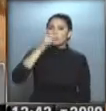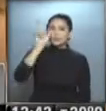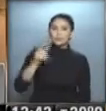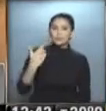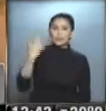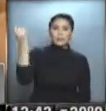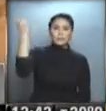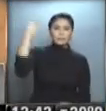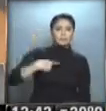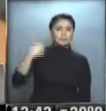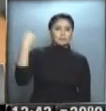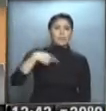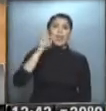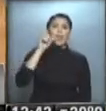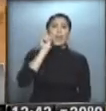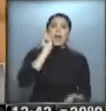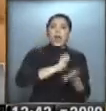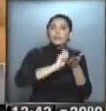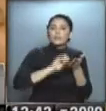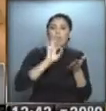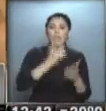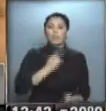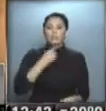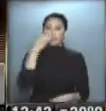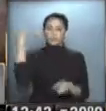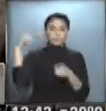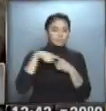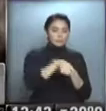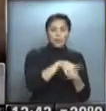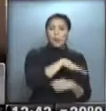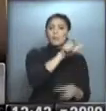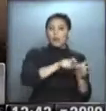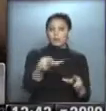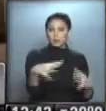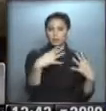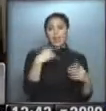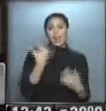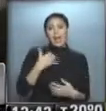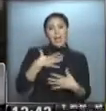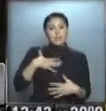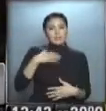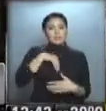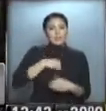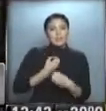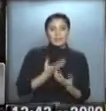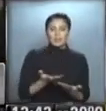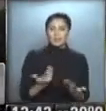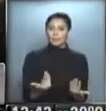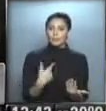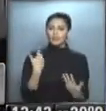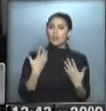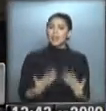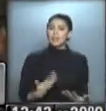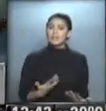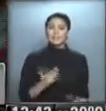Entre alguien que nos manda algo, que es un autor, un director y un público. Por supuesto que hay mucho nuestro en todo eso, pero uno no se cansa